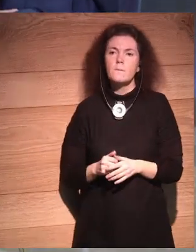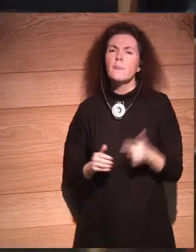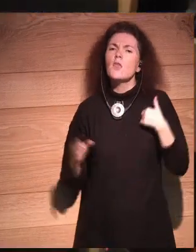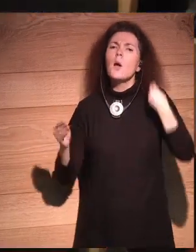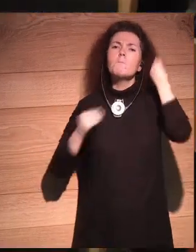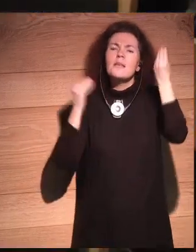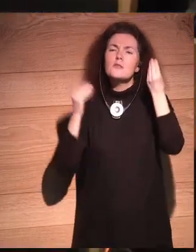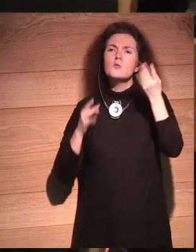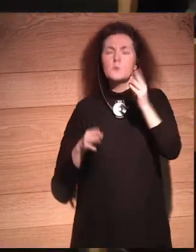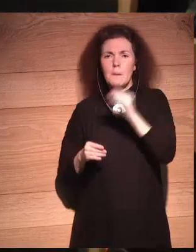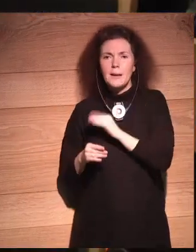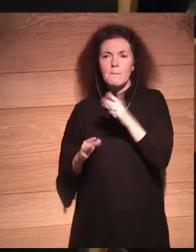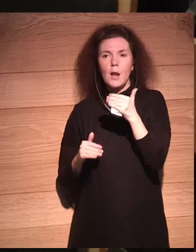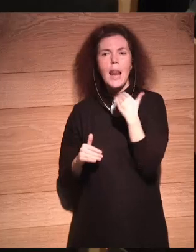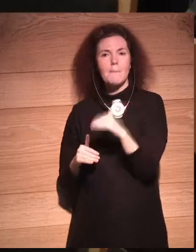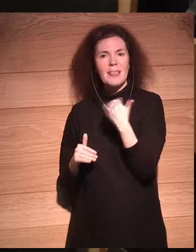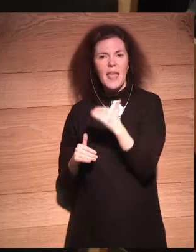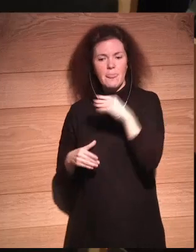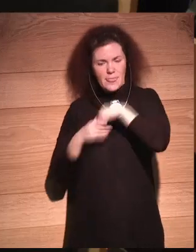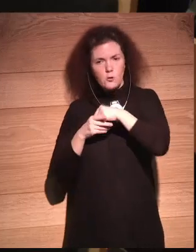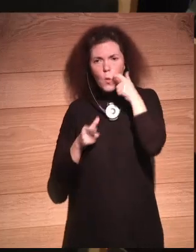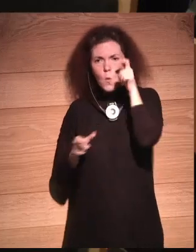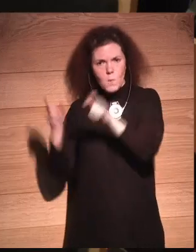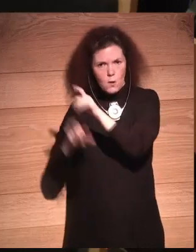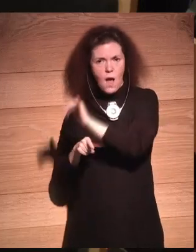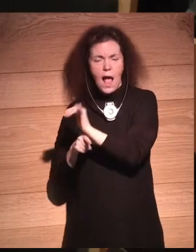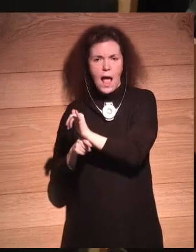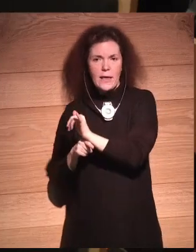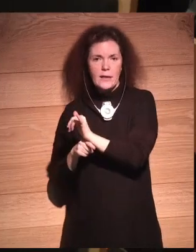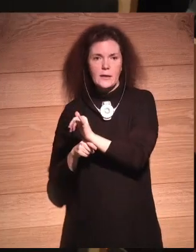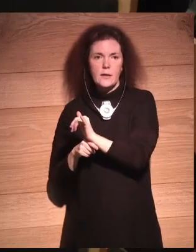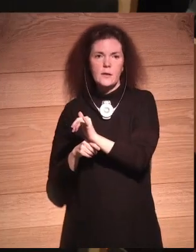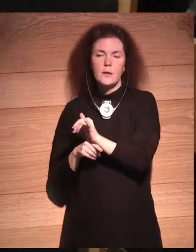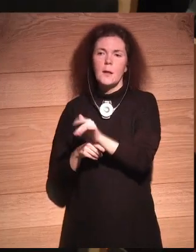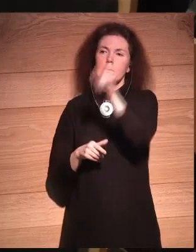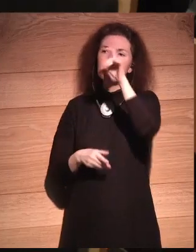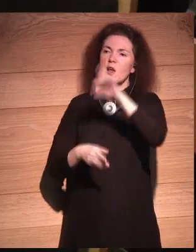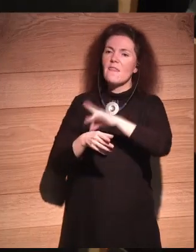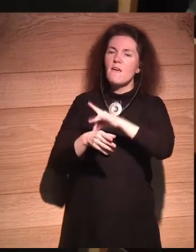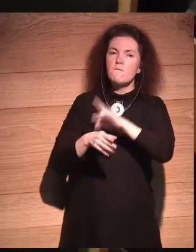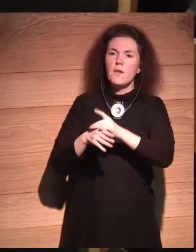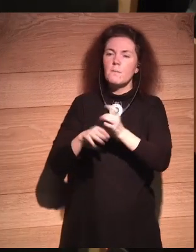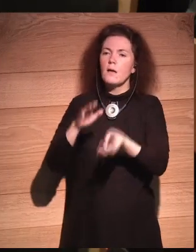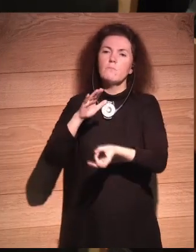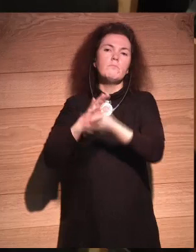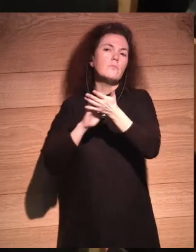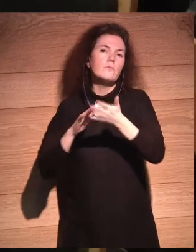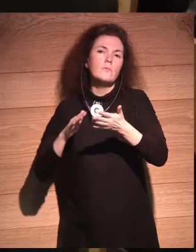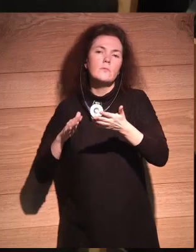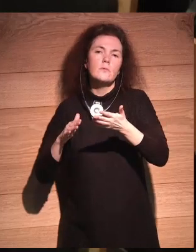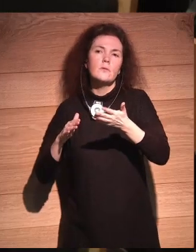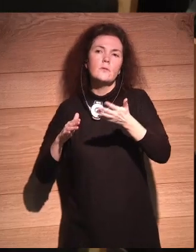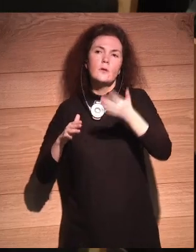Probablemente la maldad también es una condición humana. O sea, no es gente enferma que aparece de repente y